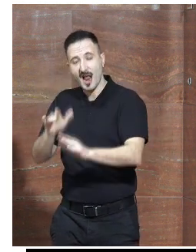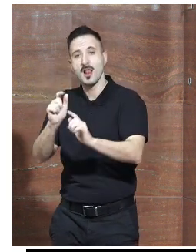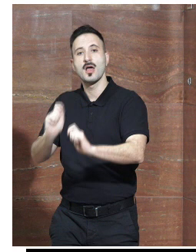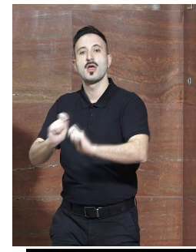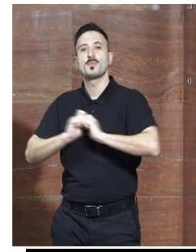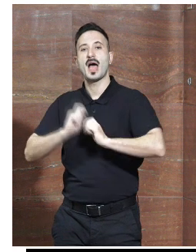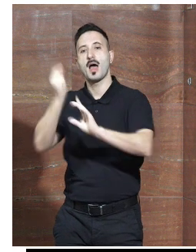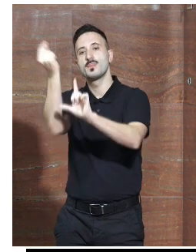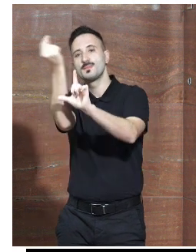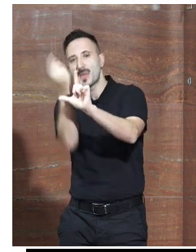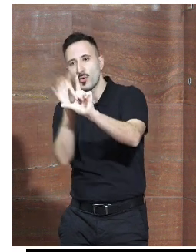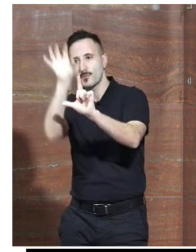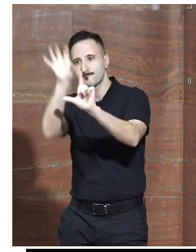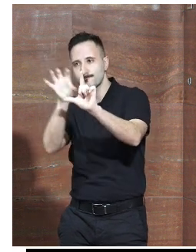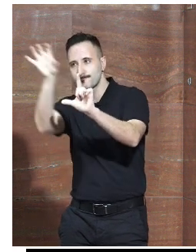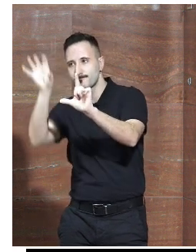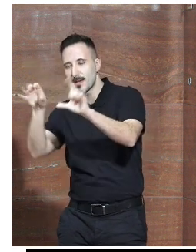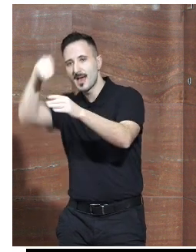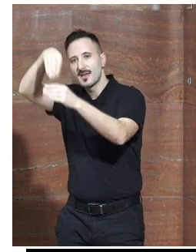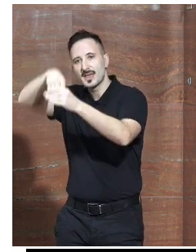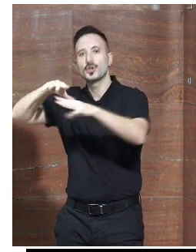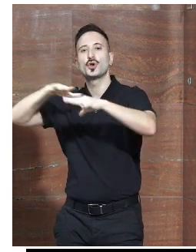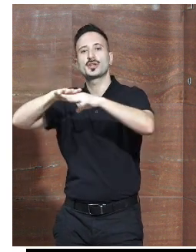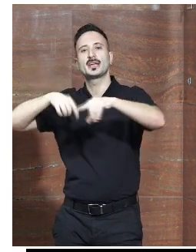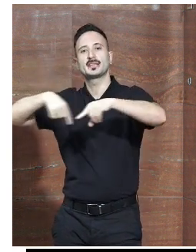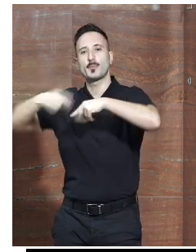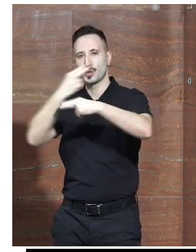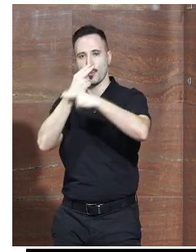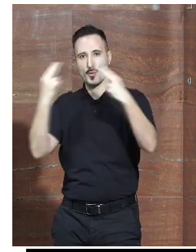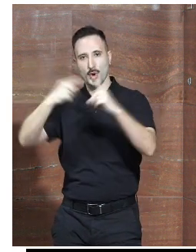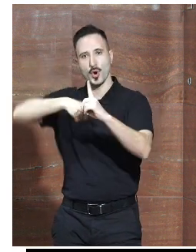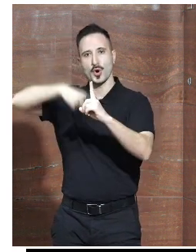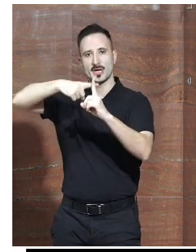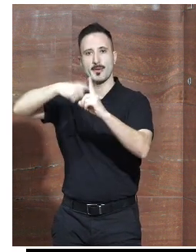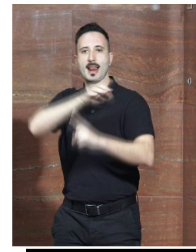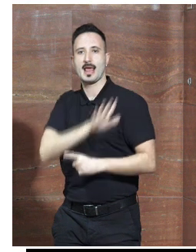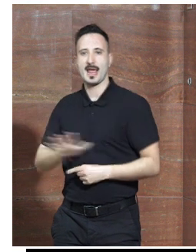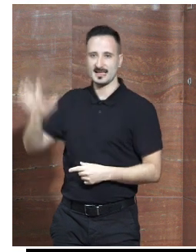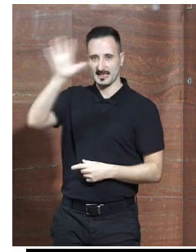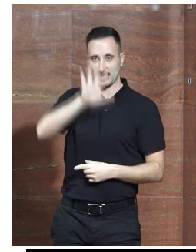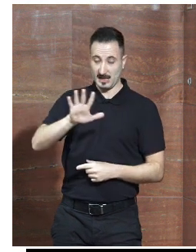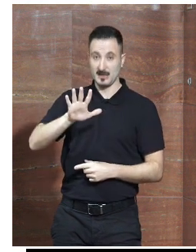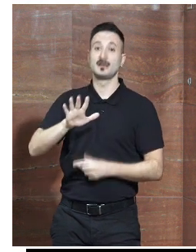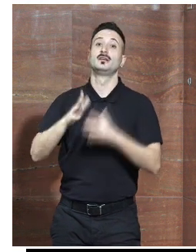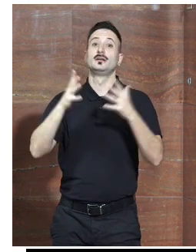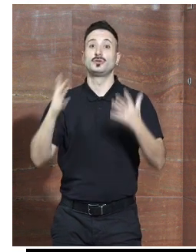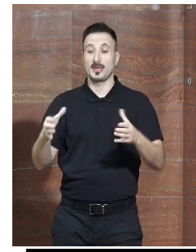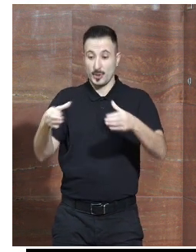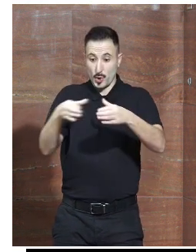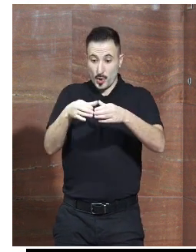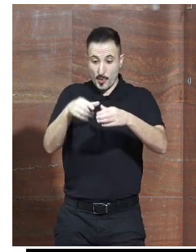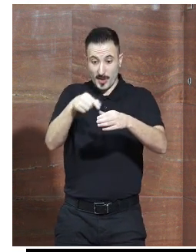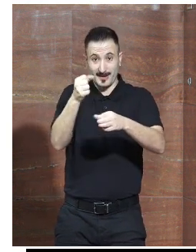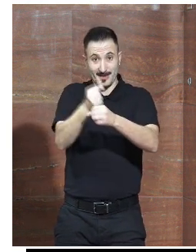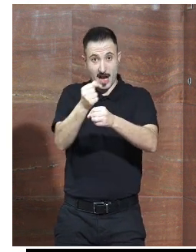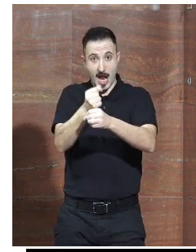pictogramas unificados dentro de nuestra red de transporte público a nivel estatal. Dentro de un grupo de trabajo